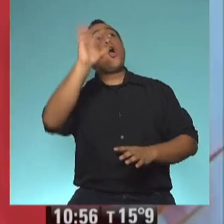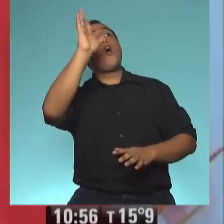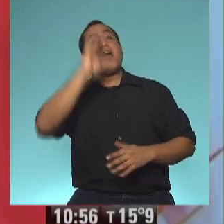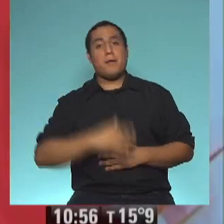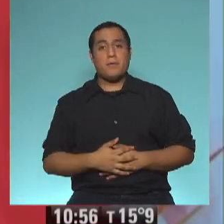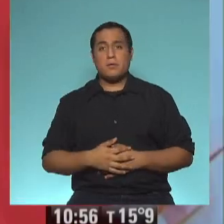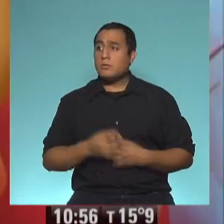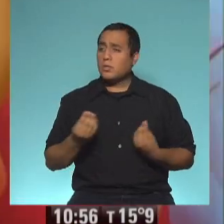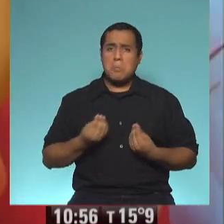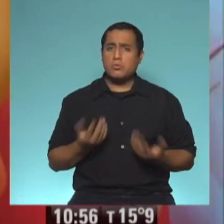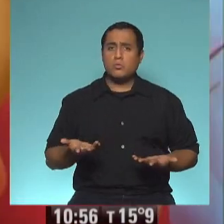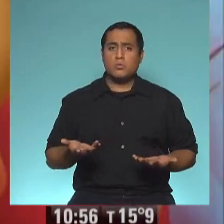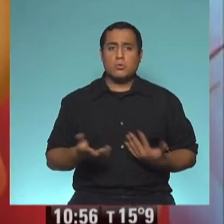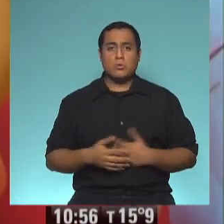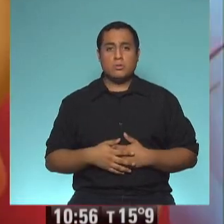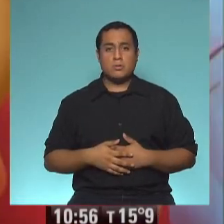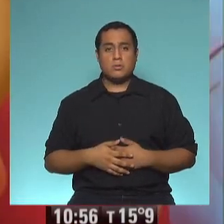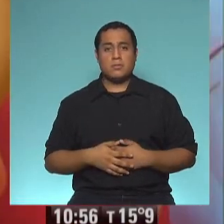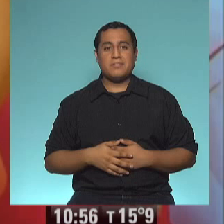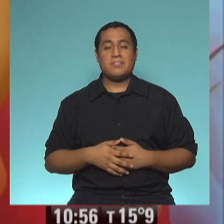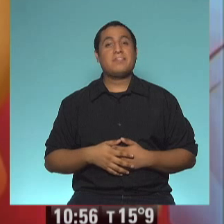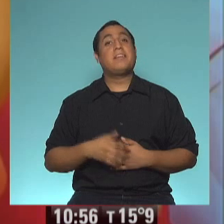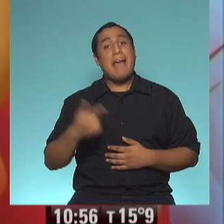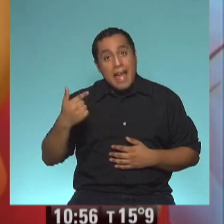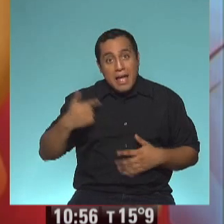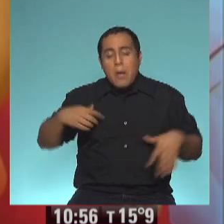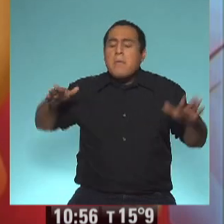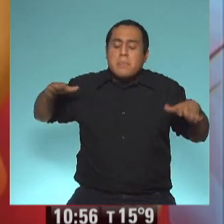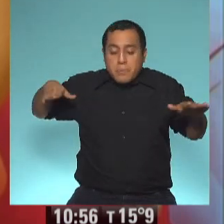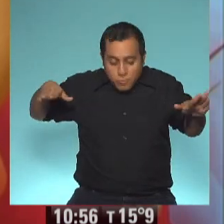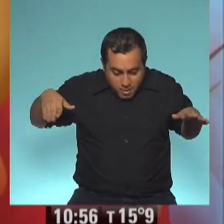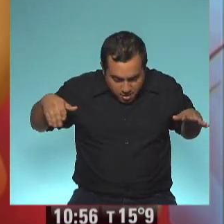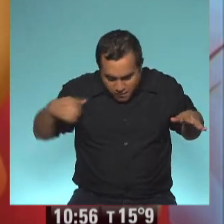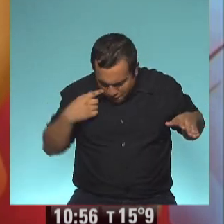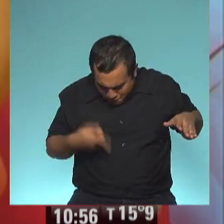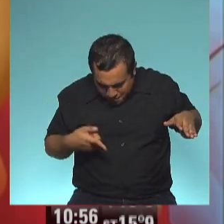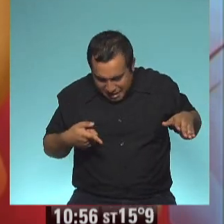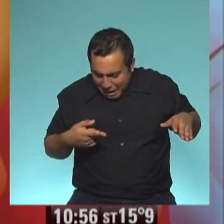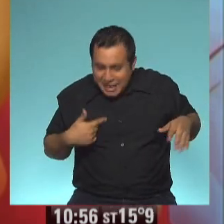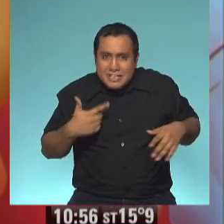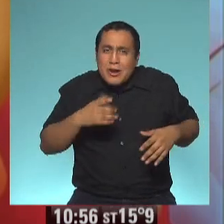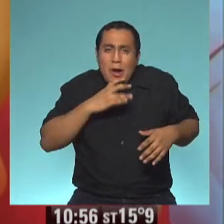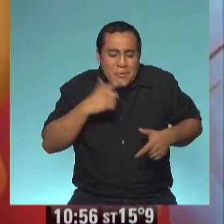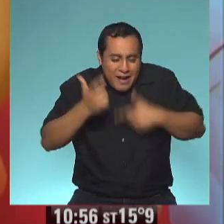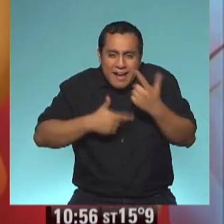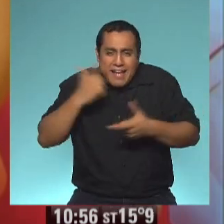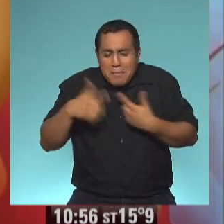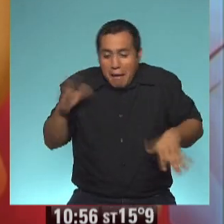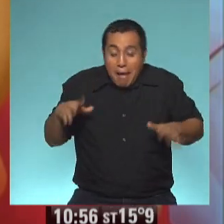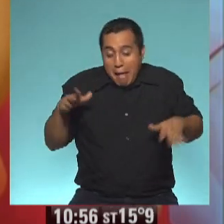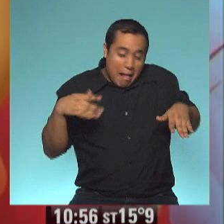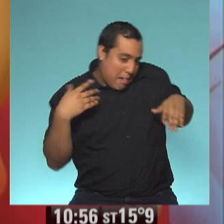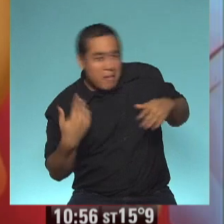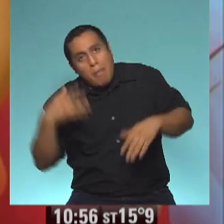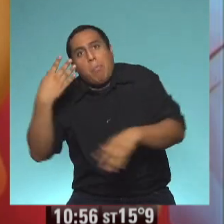qué pasó cuando me vi volar en la superficie del agua competente para tienen que sufrir